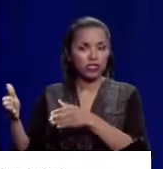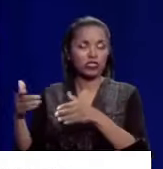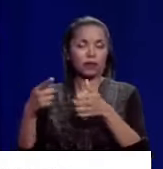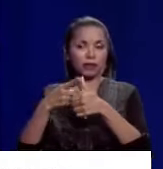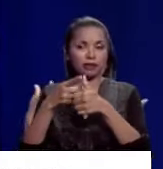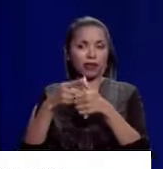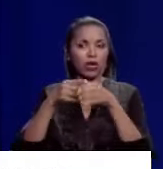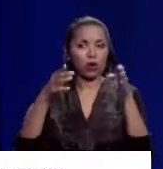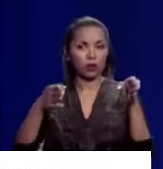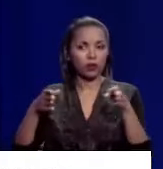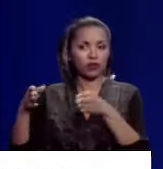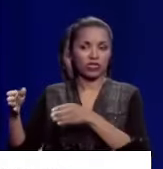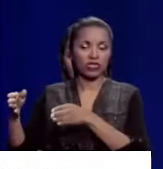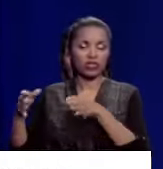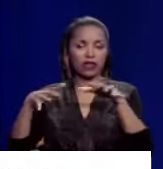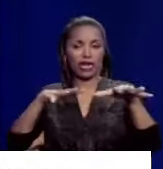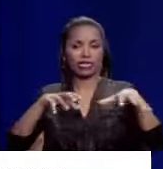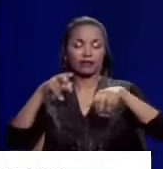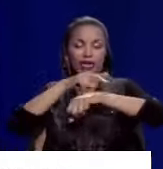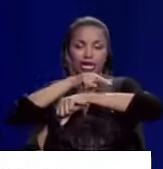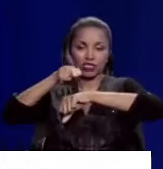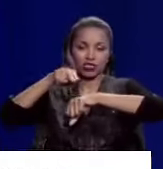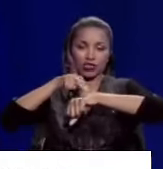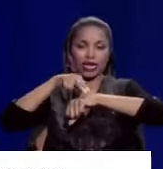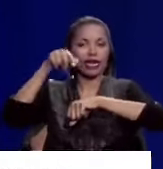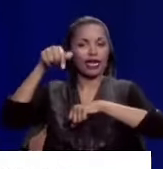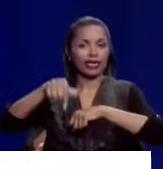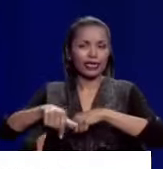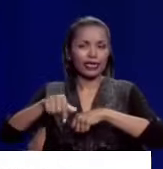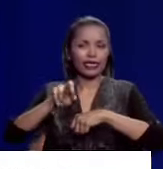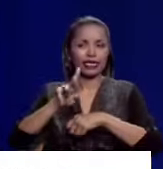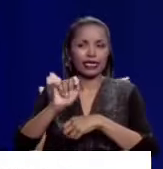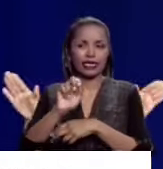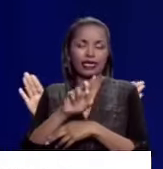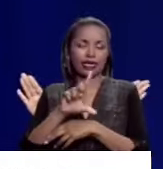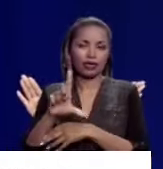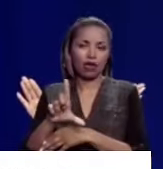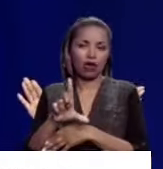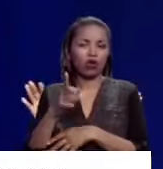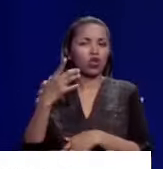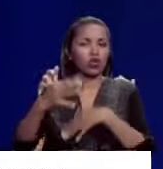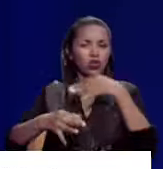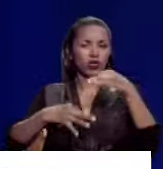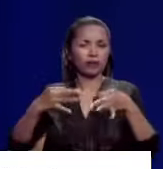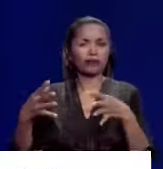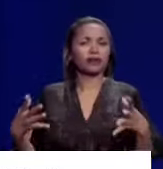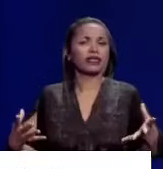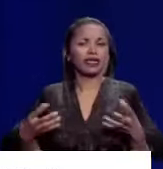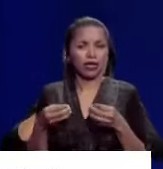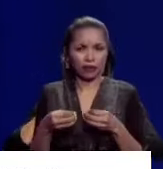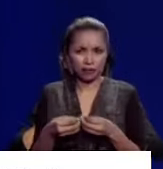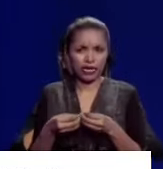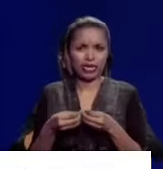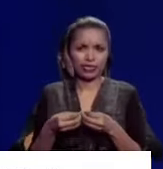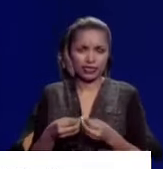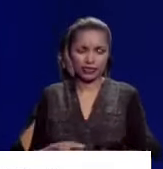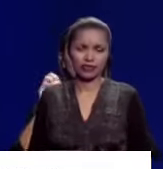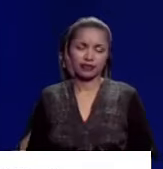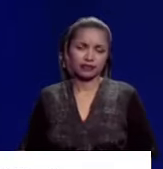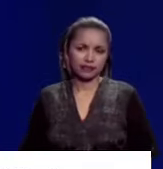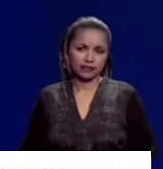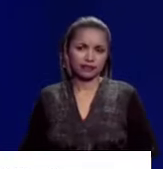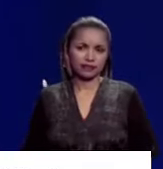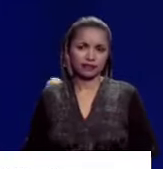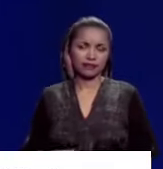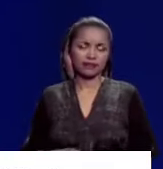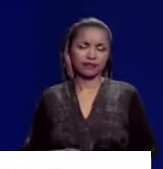de la Asamblea Nacional, y para ello tengo al diputado Raúl Pineda, presidente de la Comisión de Credenciales, en donde tenemos, ahí es donde tendría